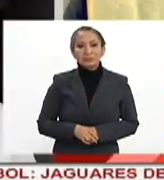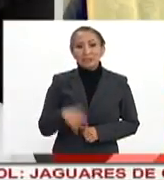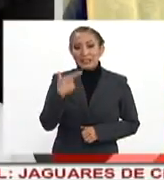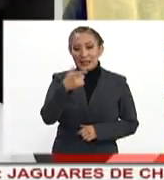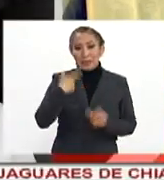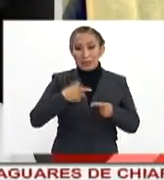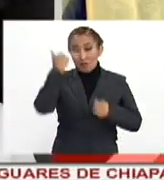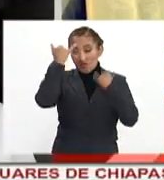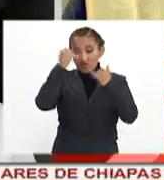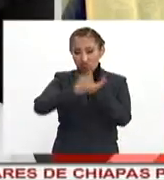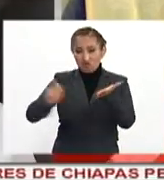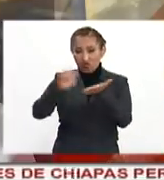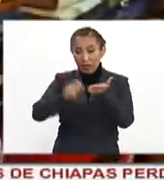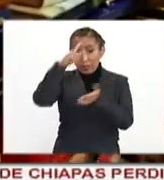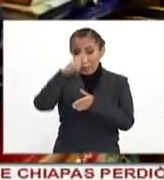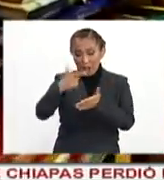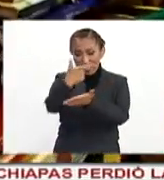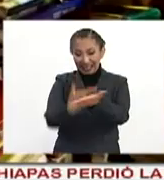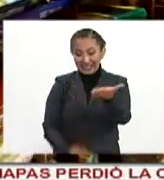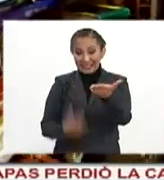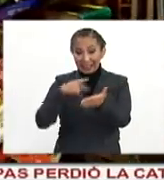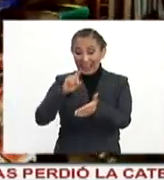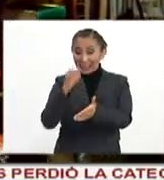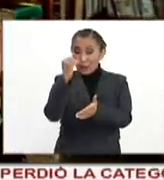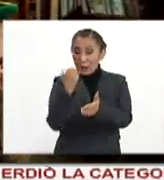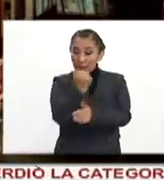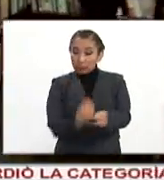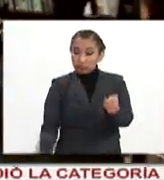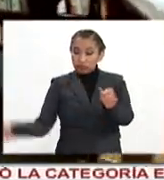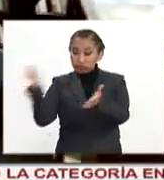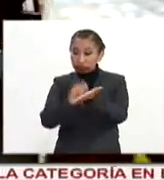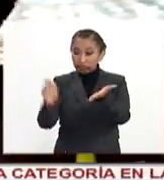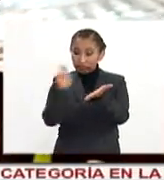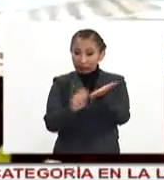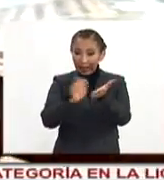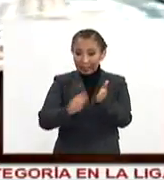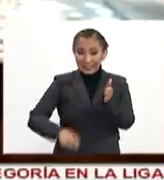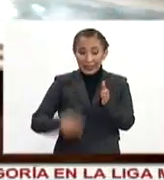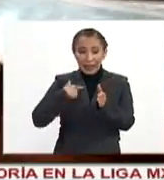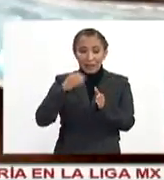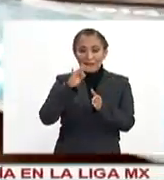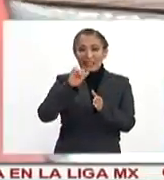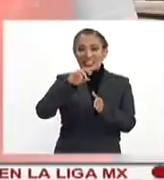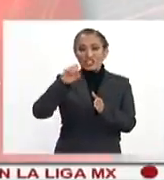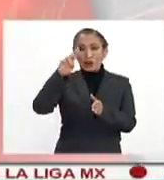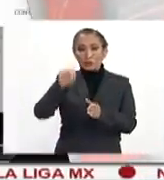7 autores mexicanos figuran en la lista de los 39 mejores escritores de ficción.